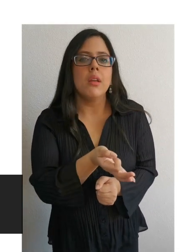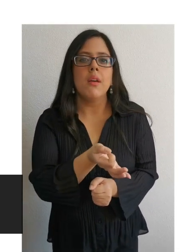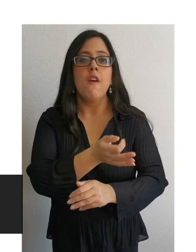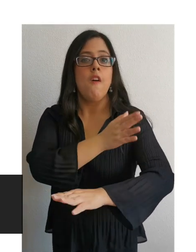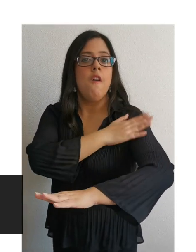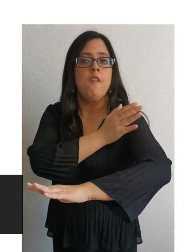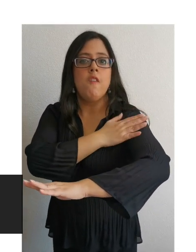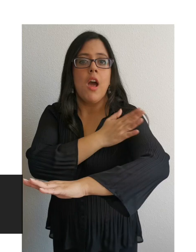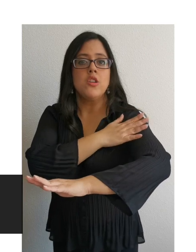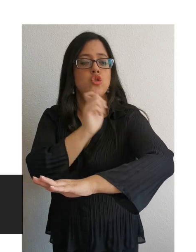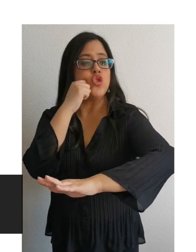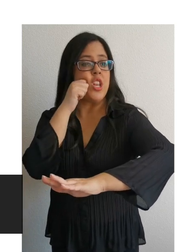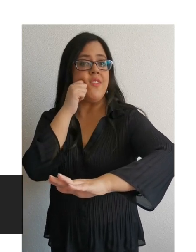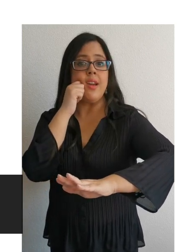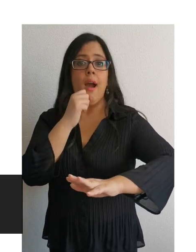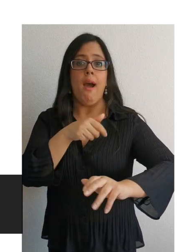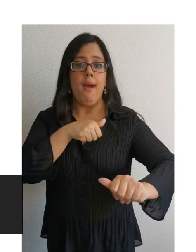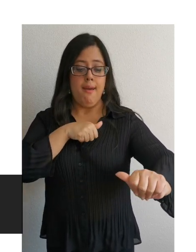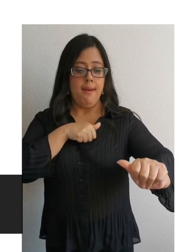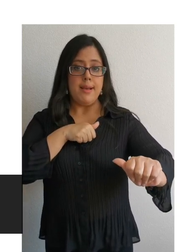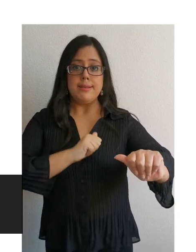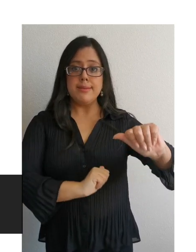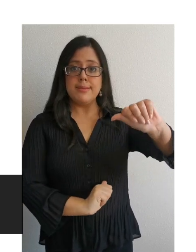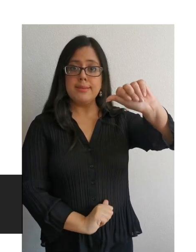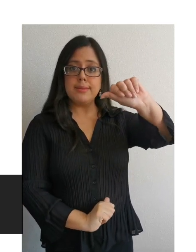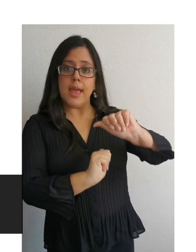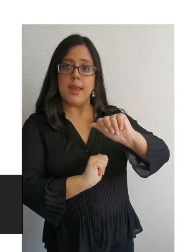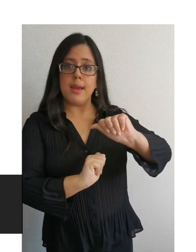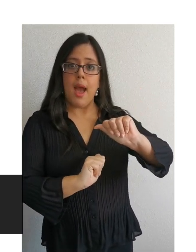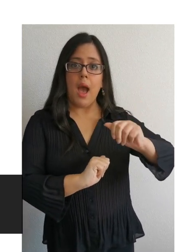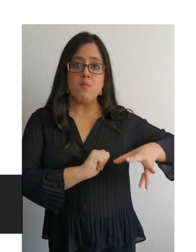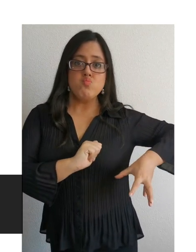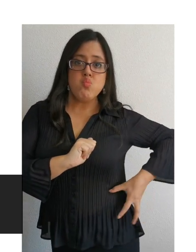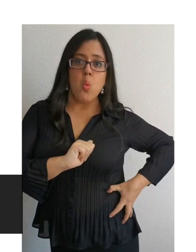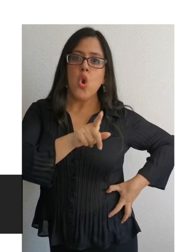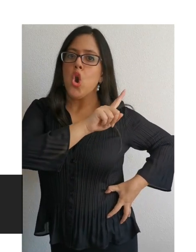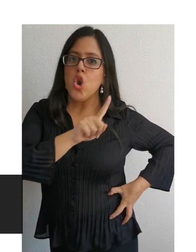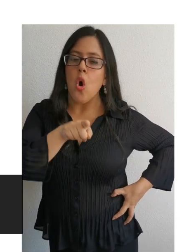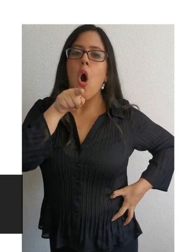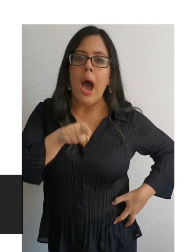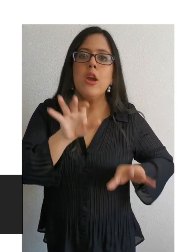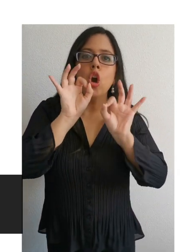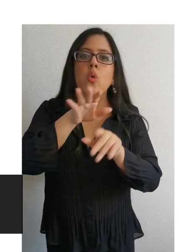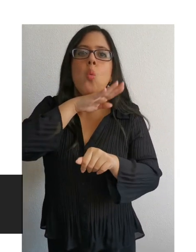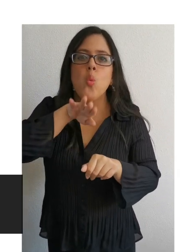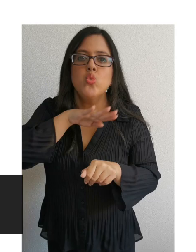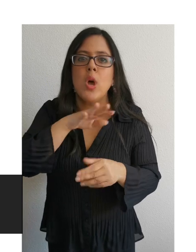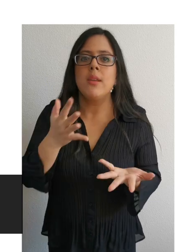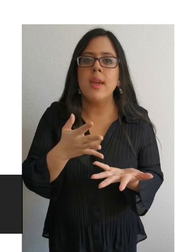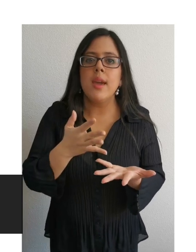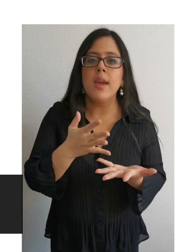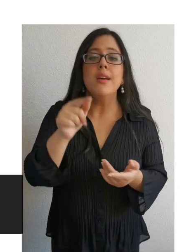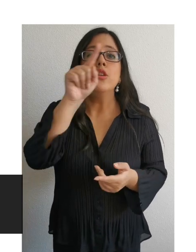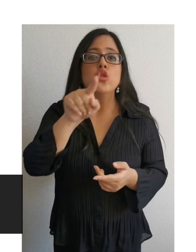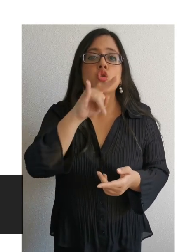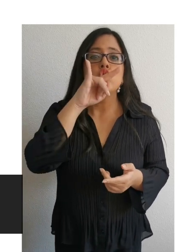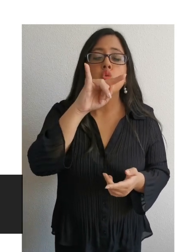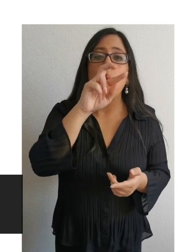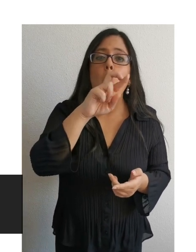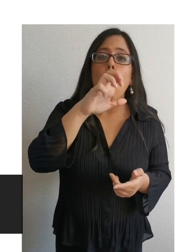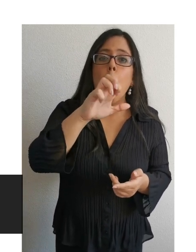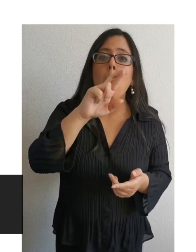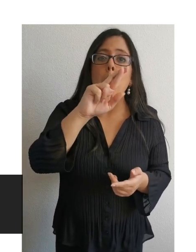brazo es más proximal que el muslo. Lo correcto sería utilizar superior o inferior. El brazo es superior